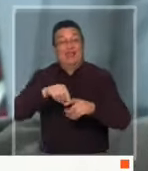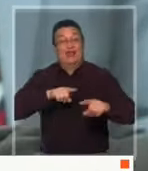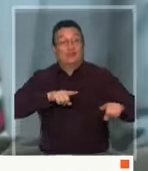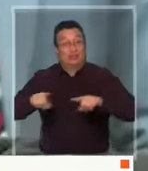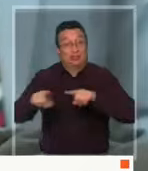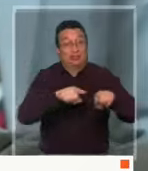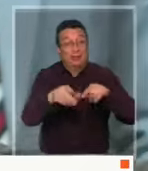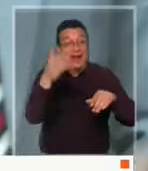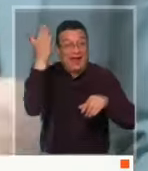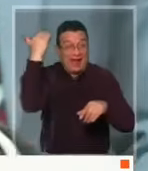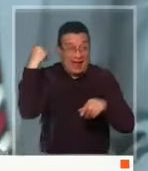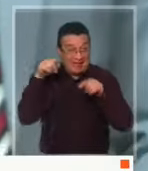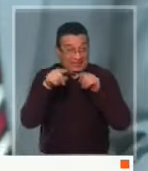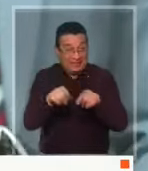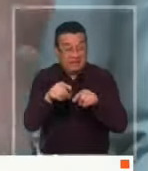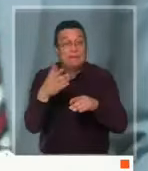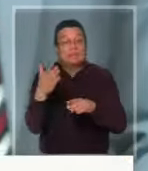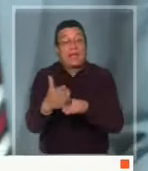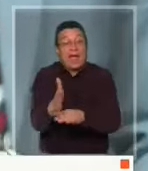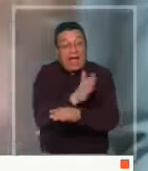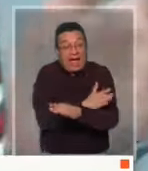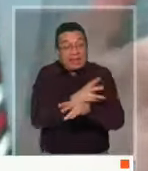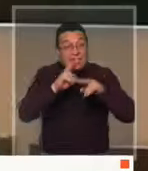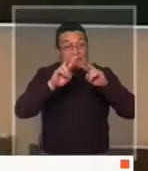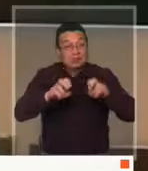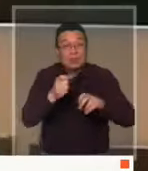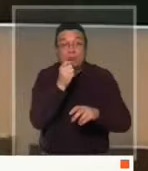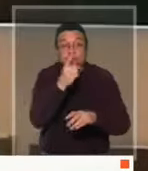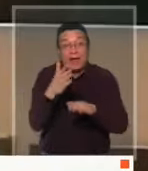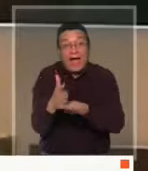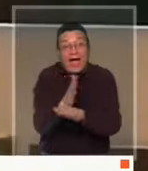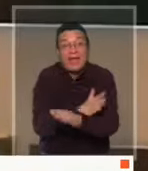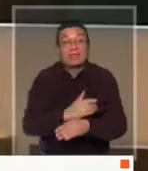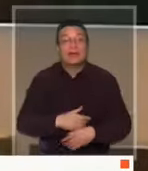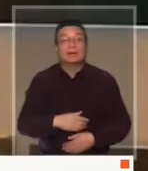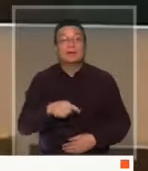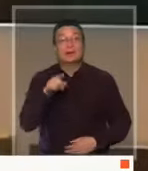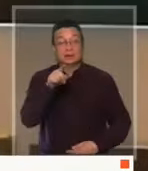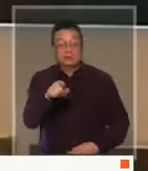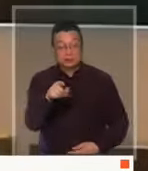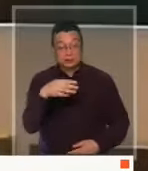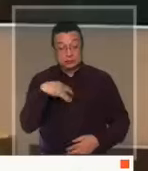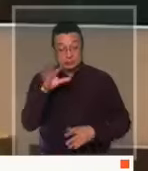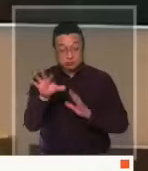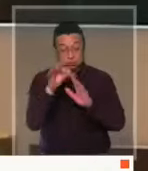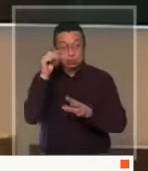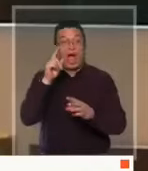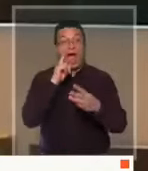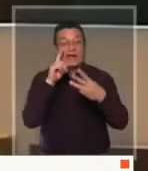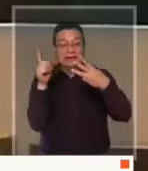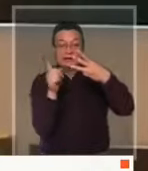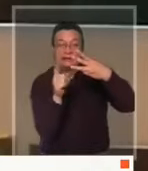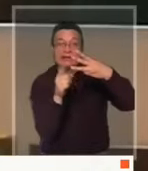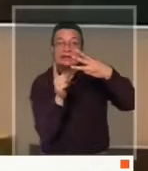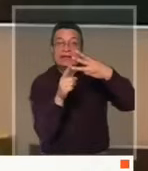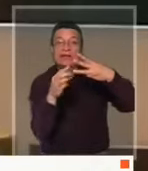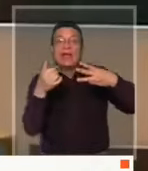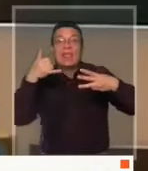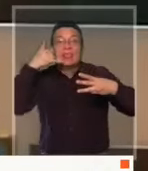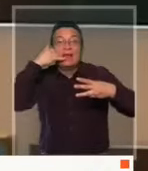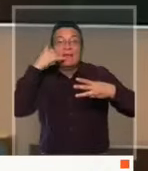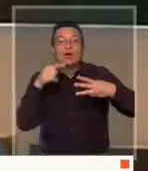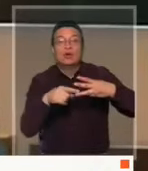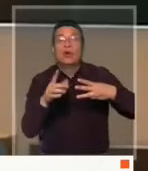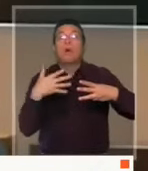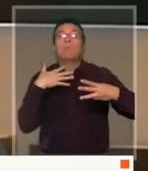que realizó preinvestigativas, predenúncialo. Me dan cuenta que había un tercer teléfono del imputado. Yo le consulto por qué